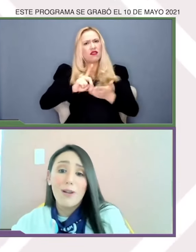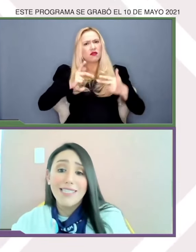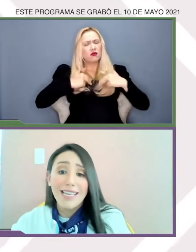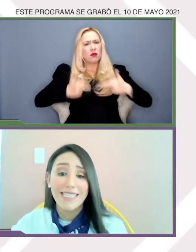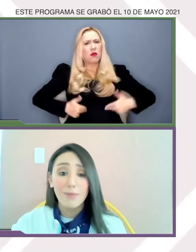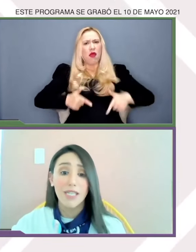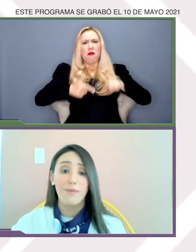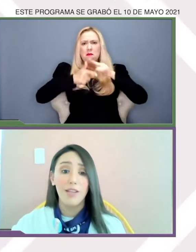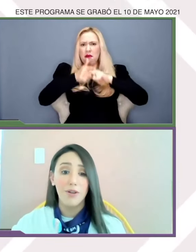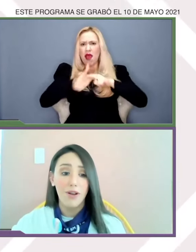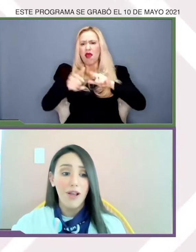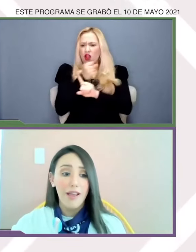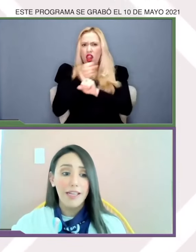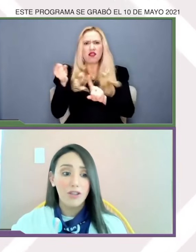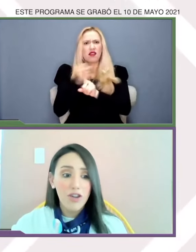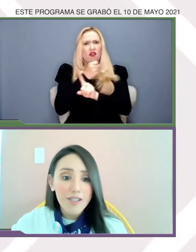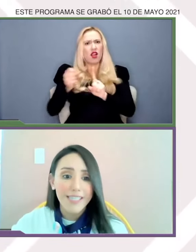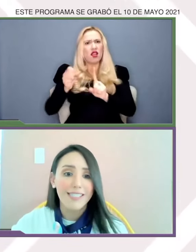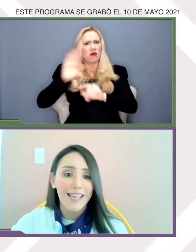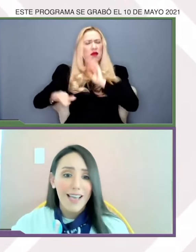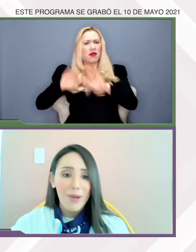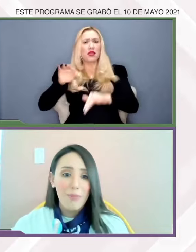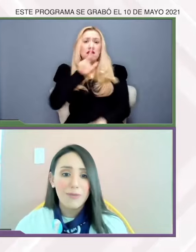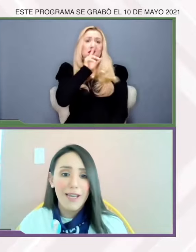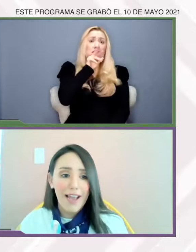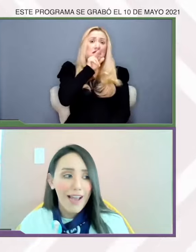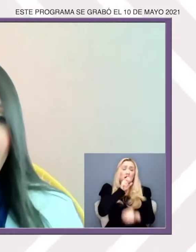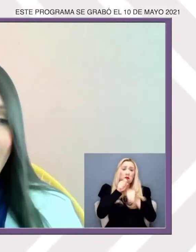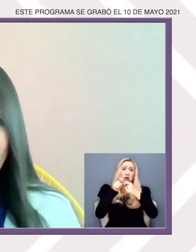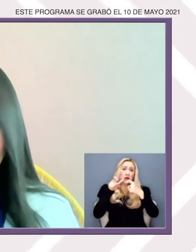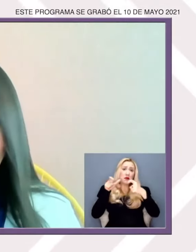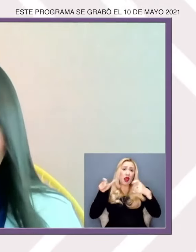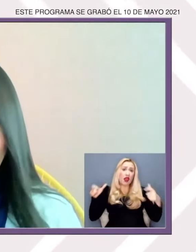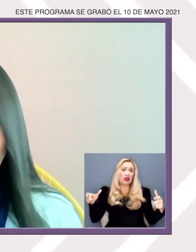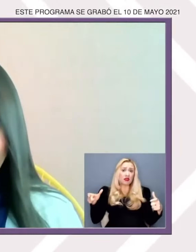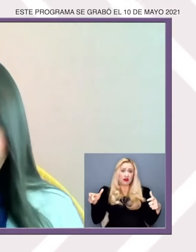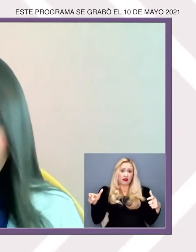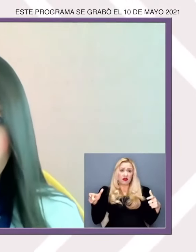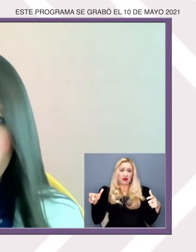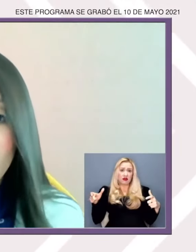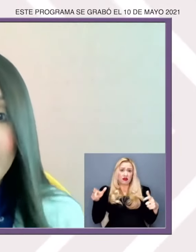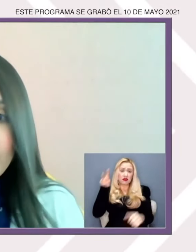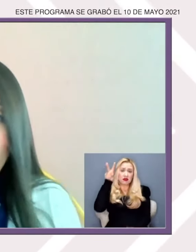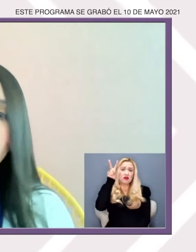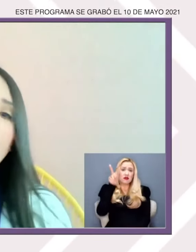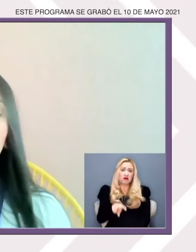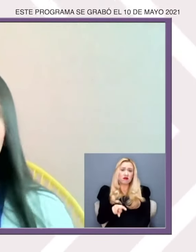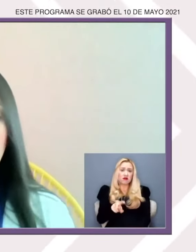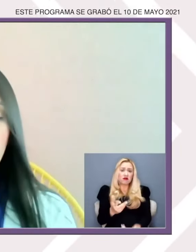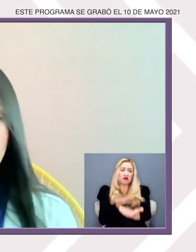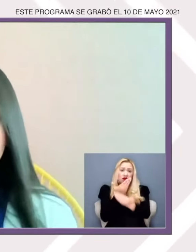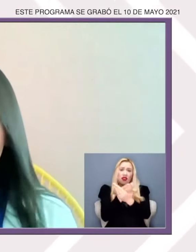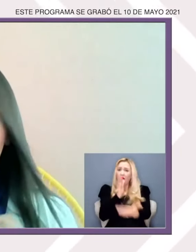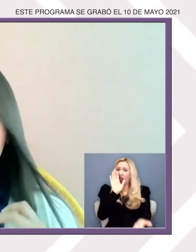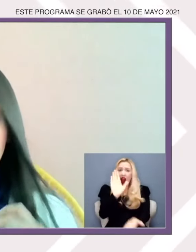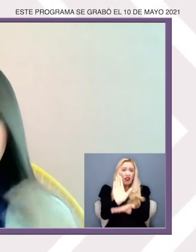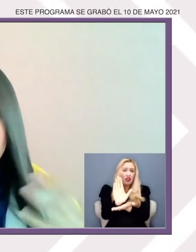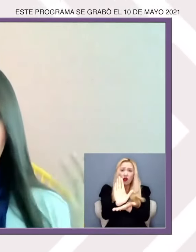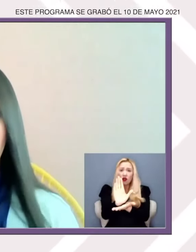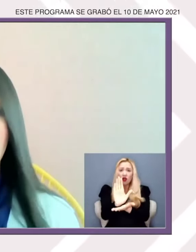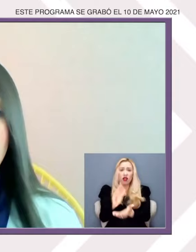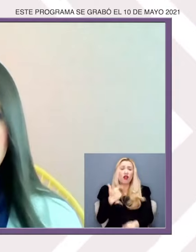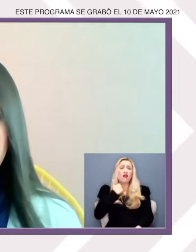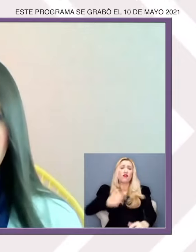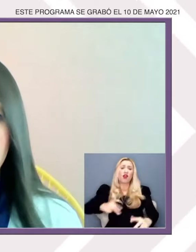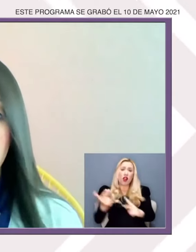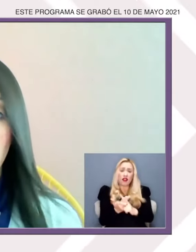cifras de violencia que estamos hablando. Entonces, pues vaya, creo que en efecto solicitar un alto a la violencia y a los crímenes de